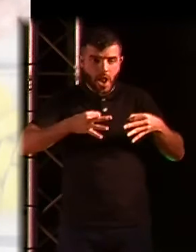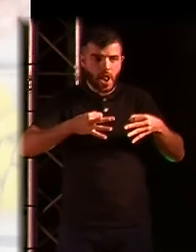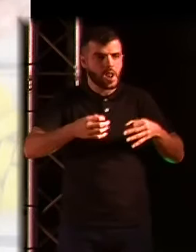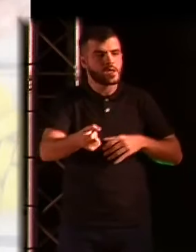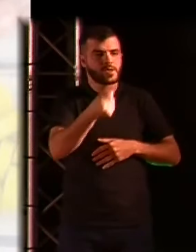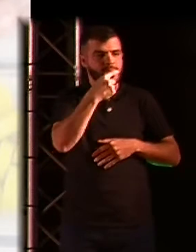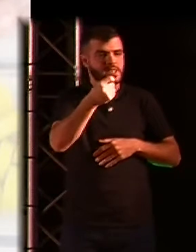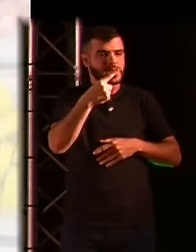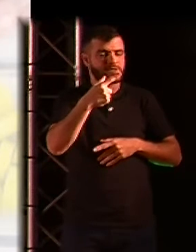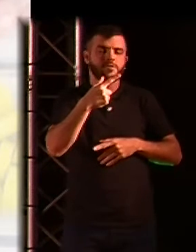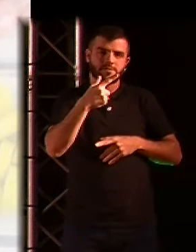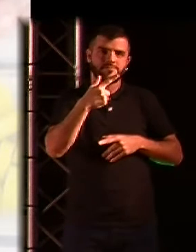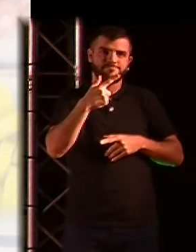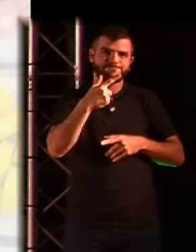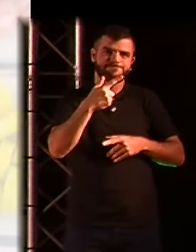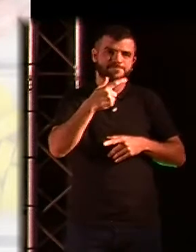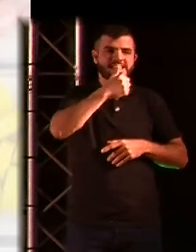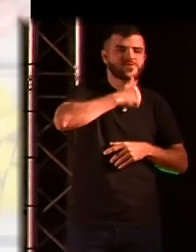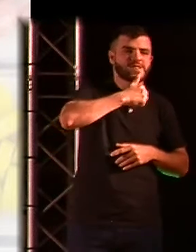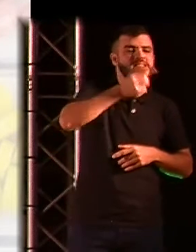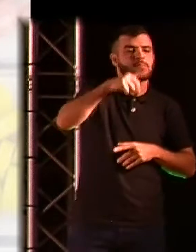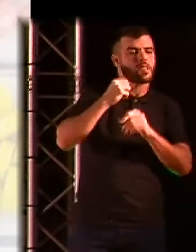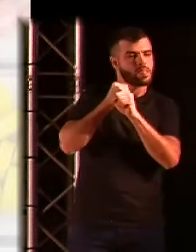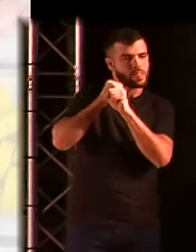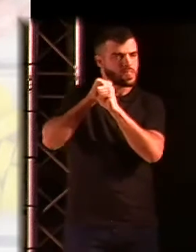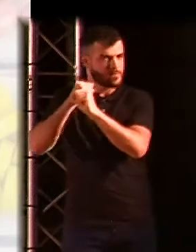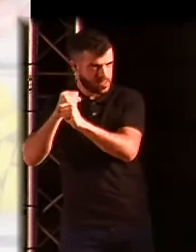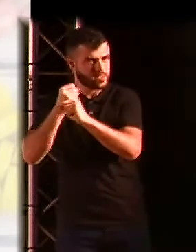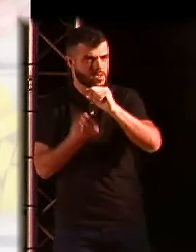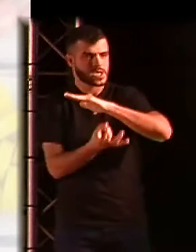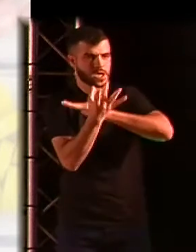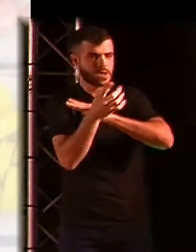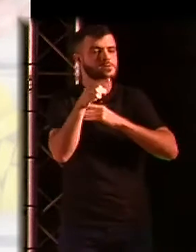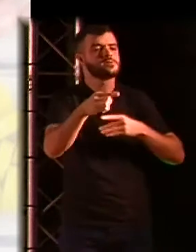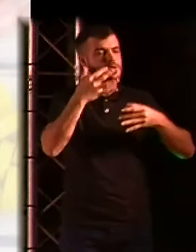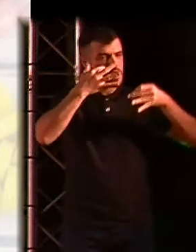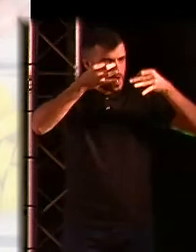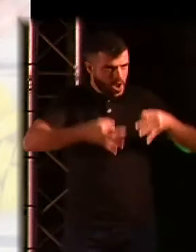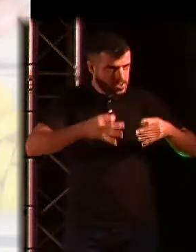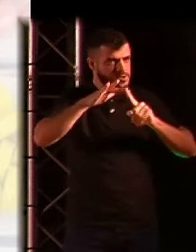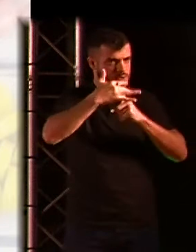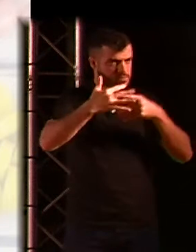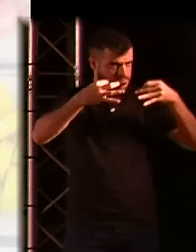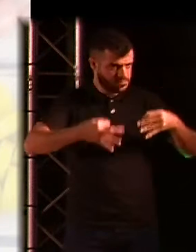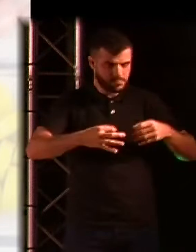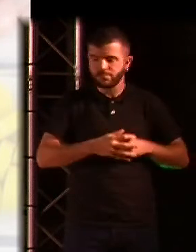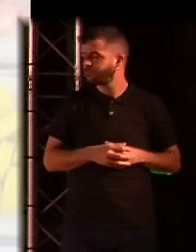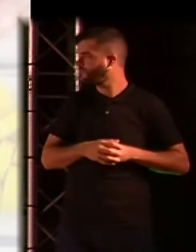crean tolerancia y dependencia tomados de forma regular. Esta puede ser la realidad.